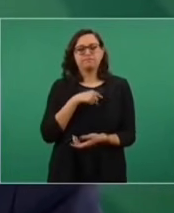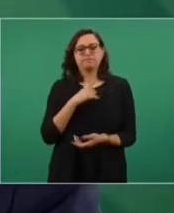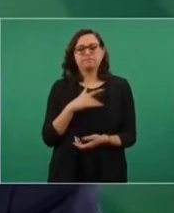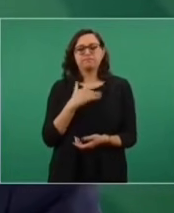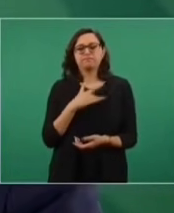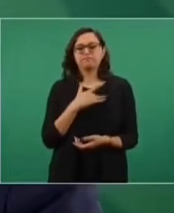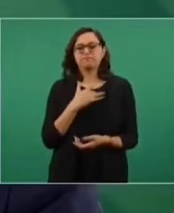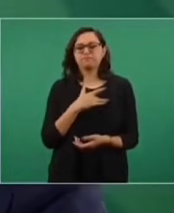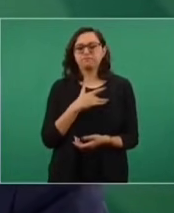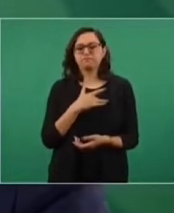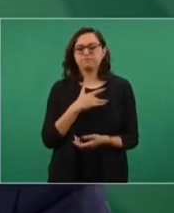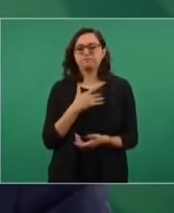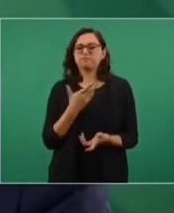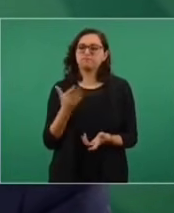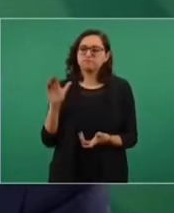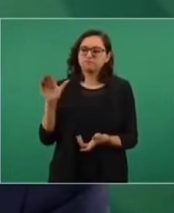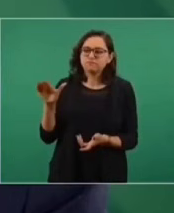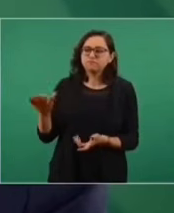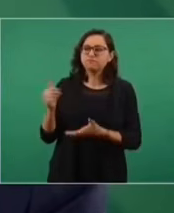nos ayudaran